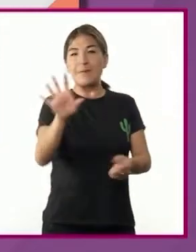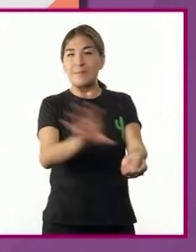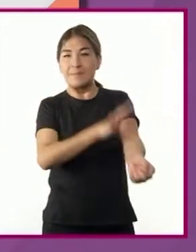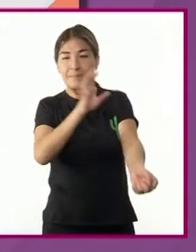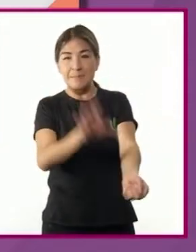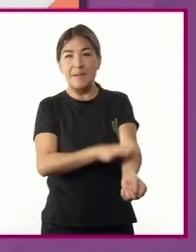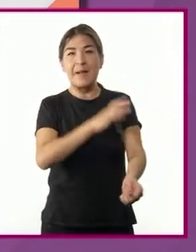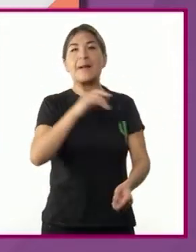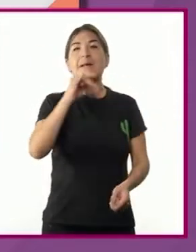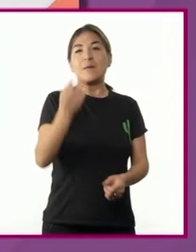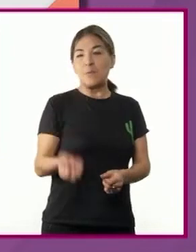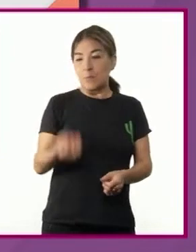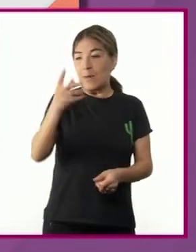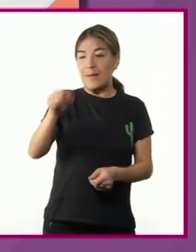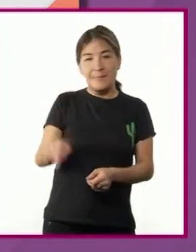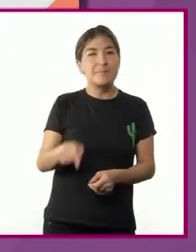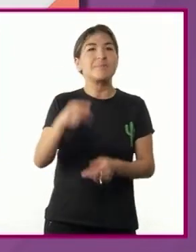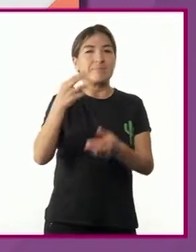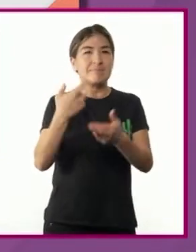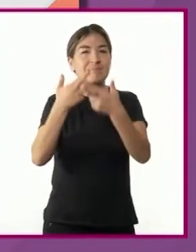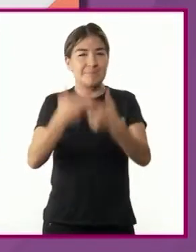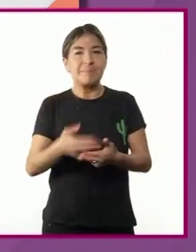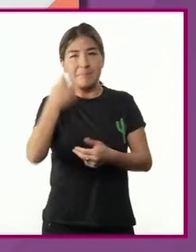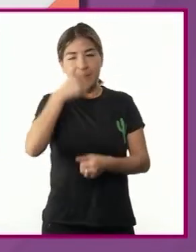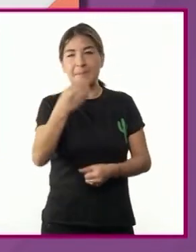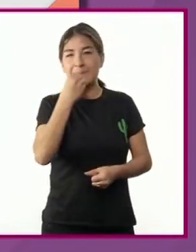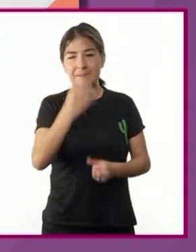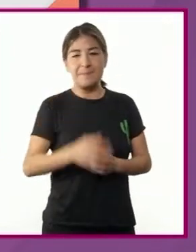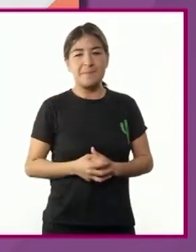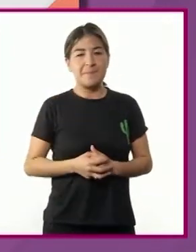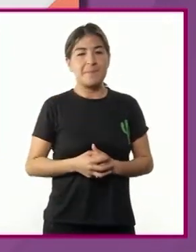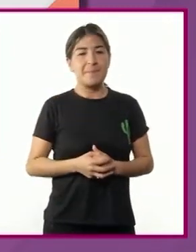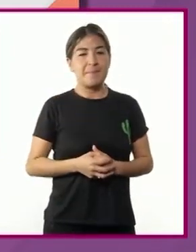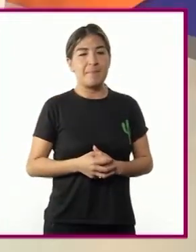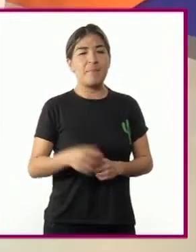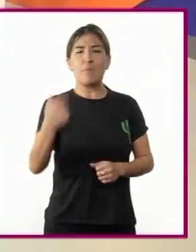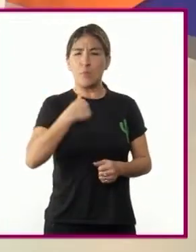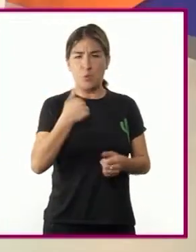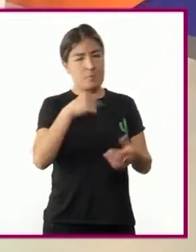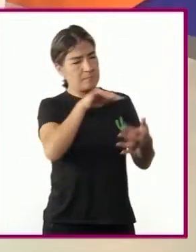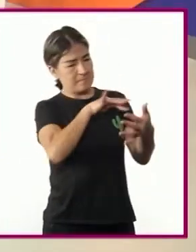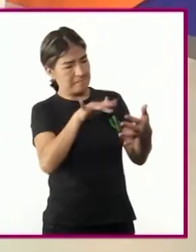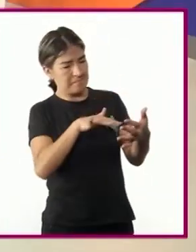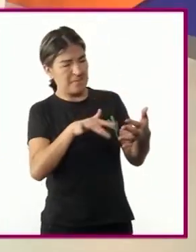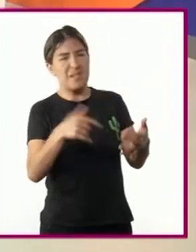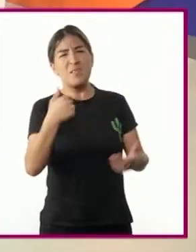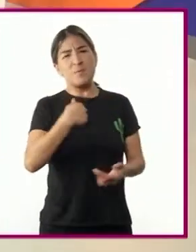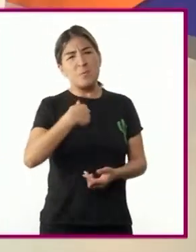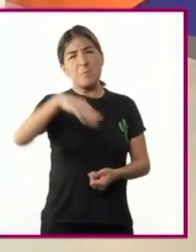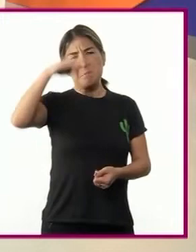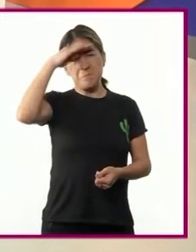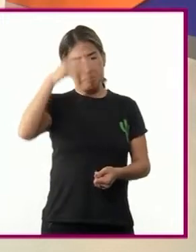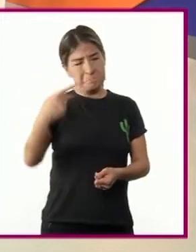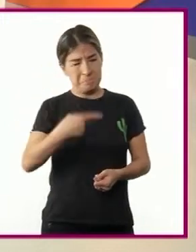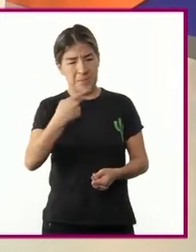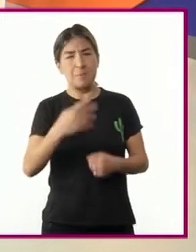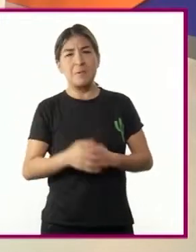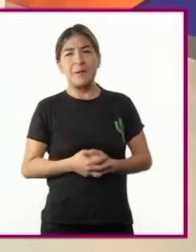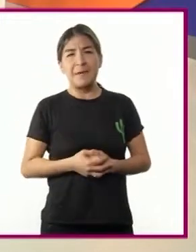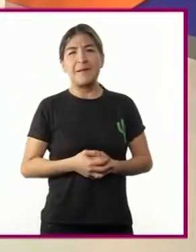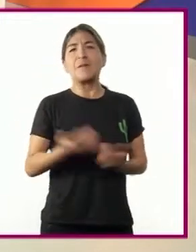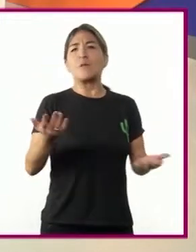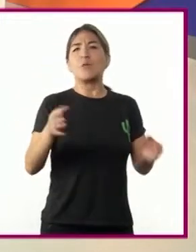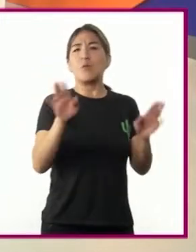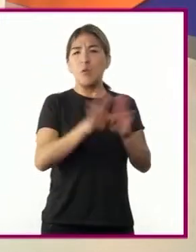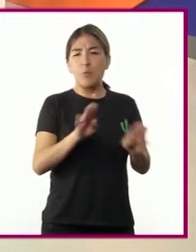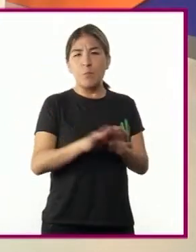proporciona cierta cantidad de alimento. Cuando yo leí esto, me preguntaba si no sería mejor de